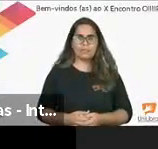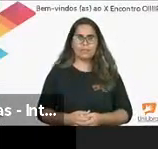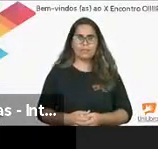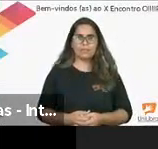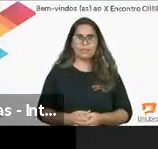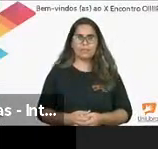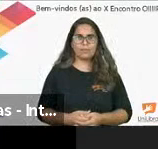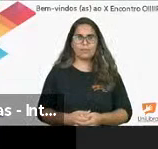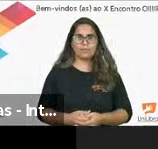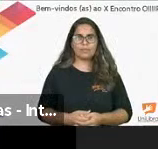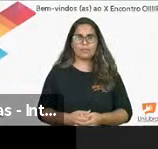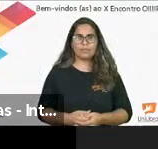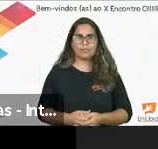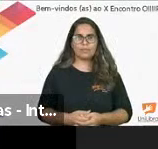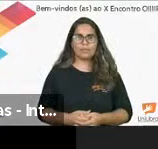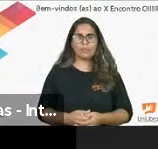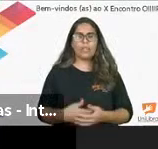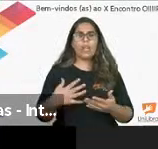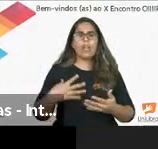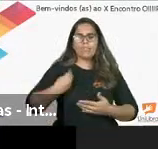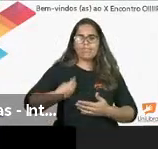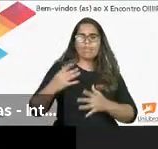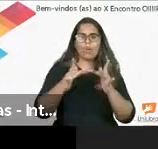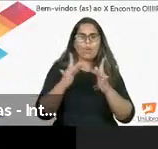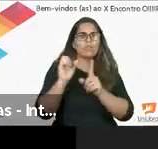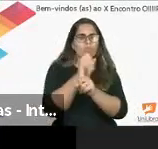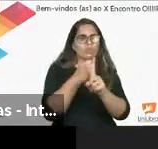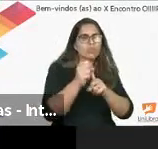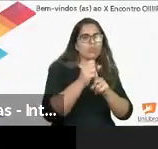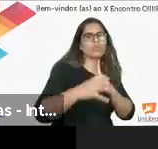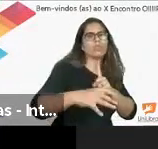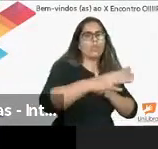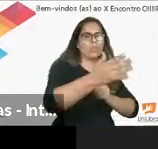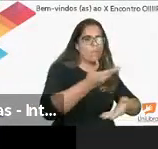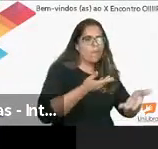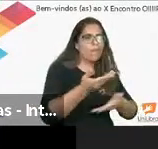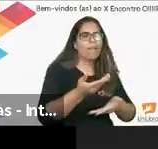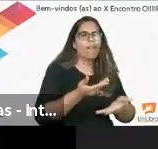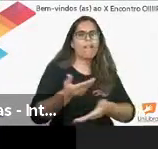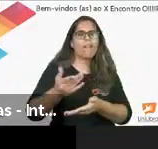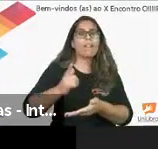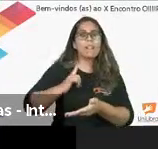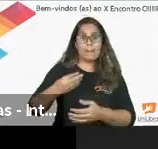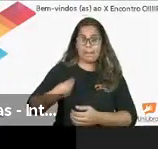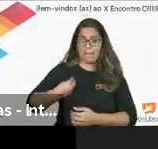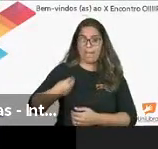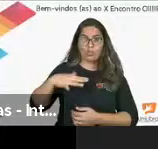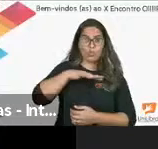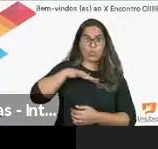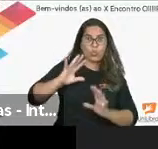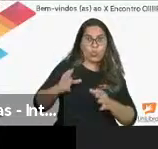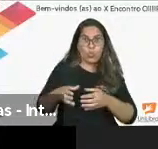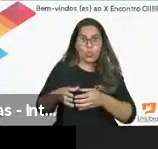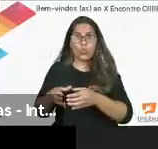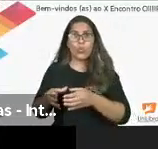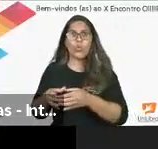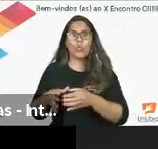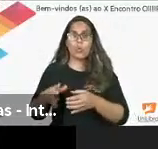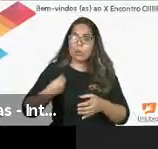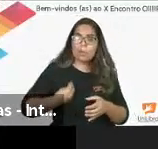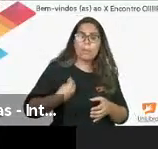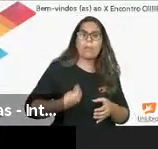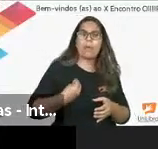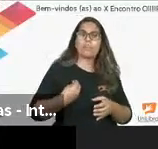Pasa en todos los bichos sociales. Es decir, donde la socialidad hace parte del nicho, hace parte del espacio de